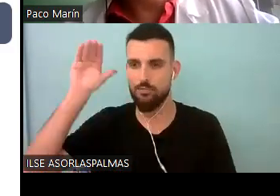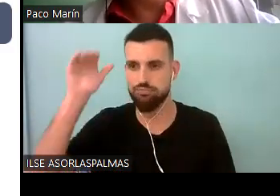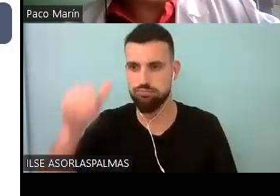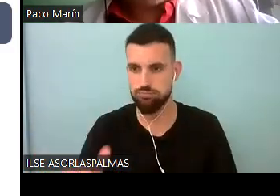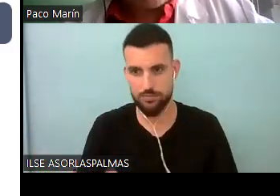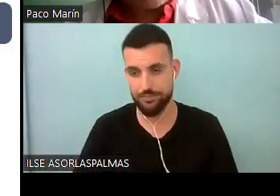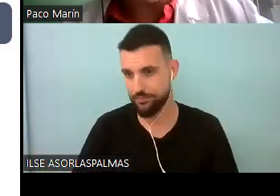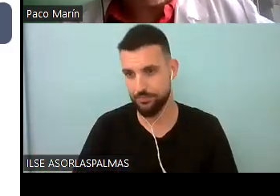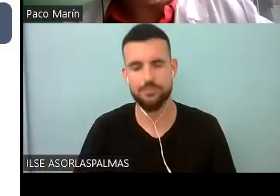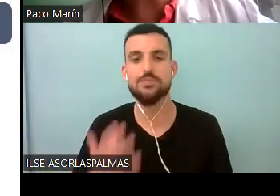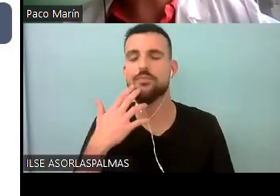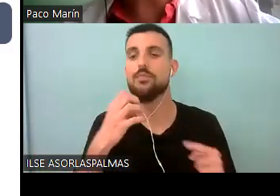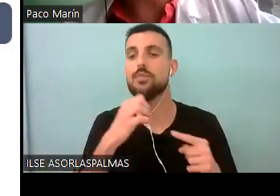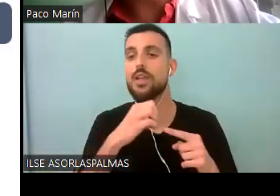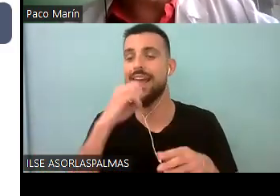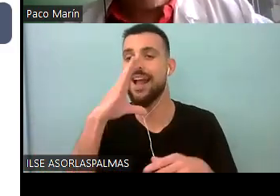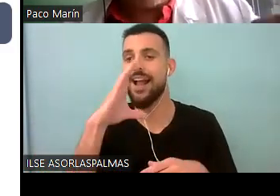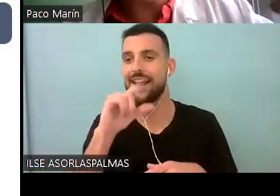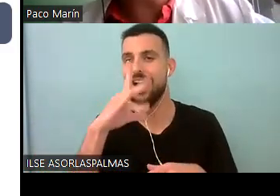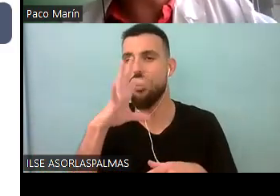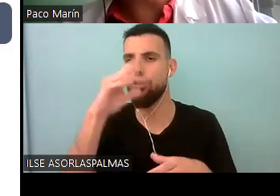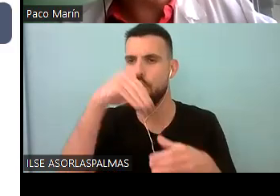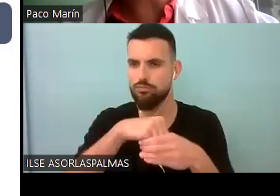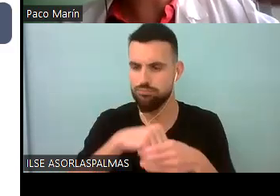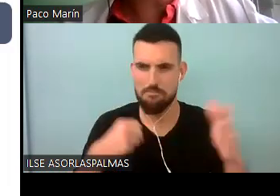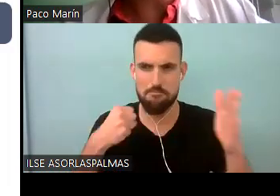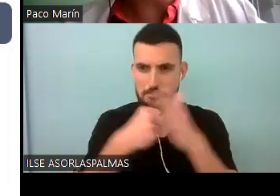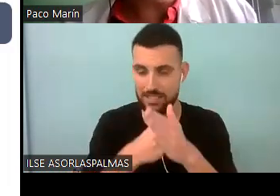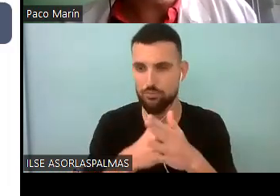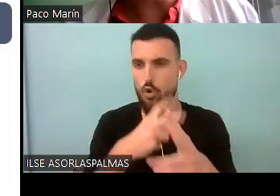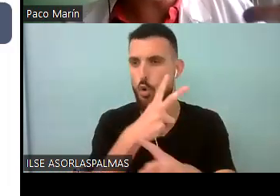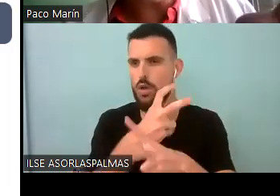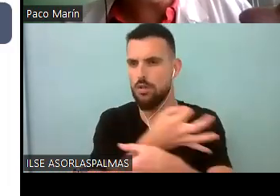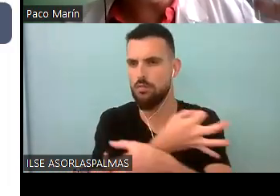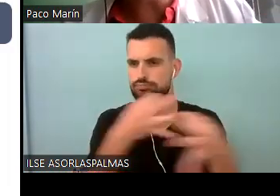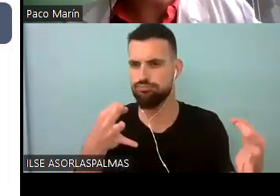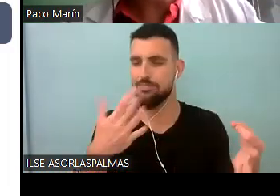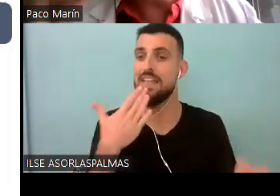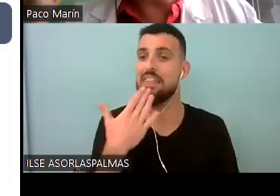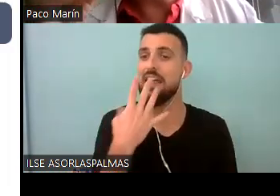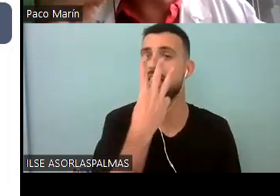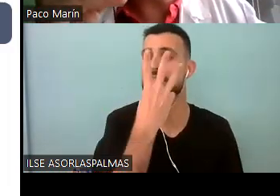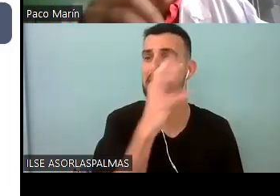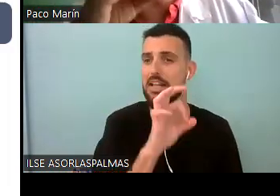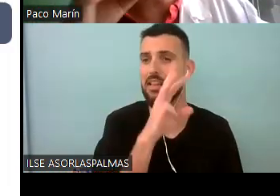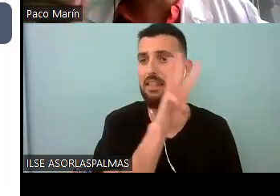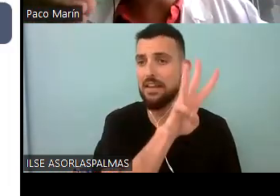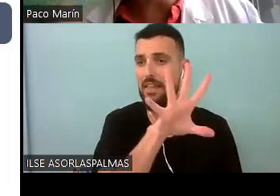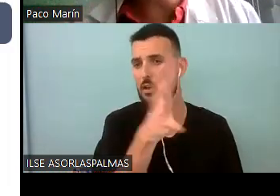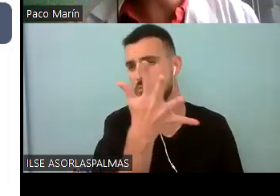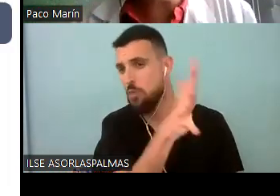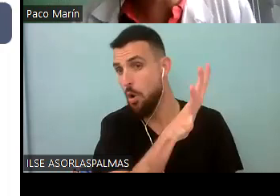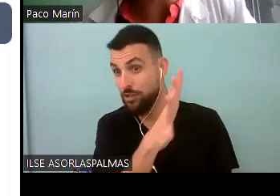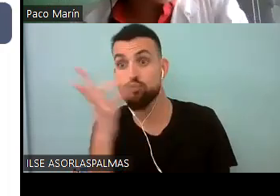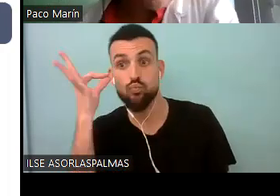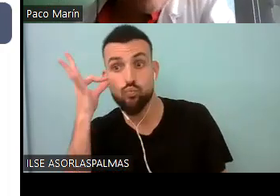máximo en la cantidad de calcio, los huesos en la vida está sobre los 30-35 años, una persona con 50 años, por